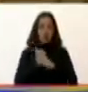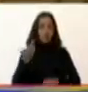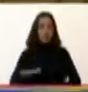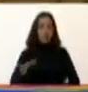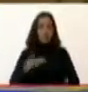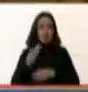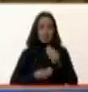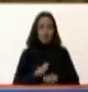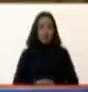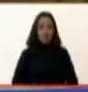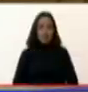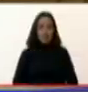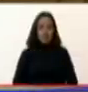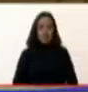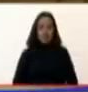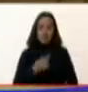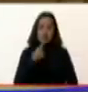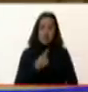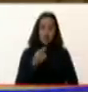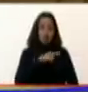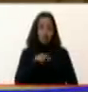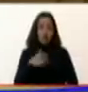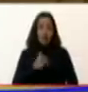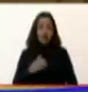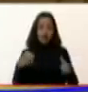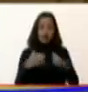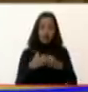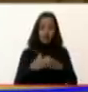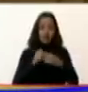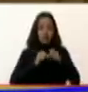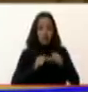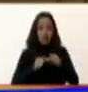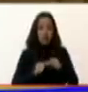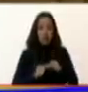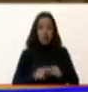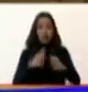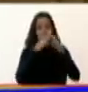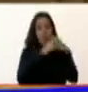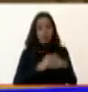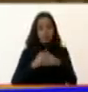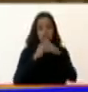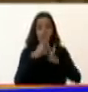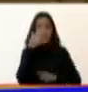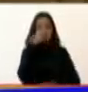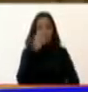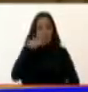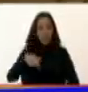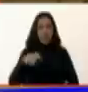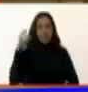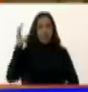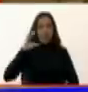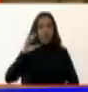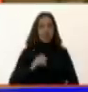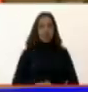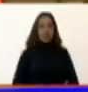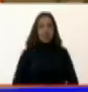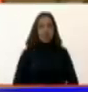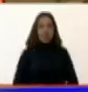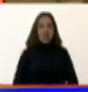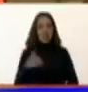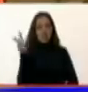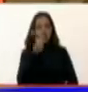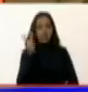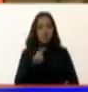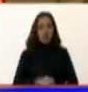decíamos que nos declaramos en sesión permanente para que el imperialismo entienda que aquí en Caracas, República Bolivariana de